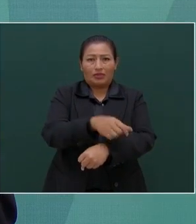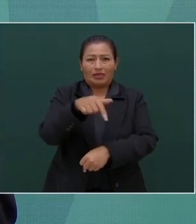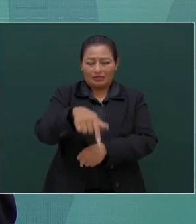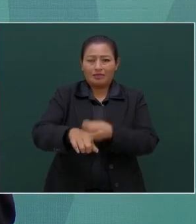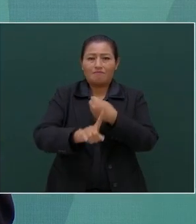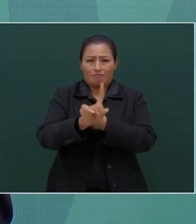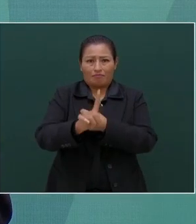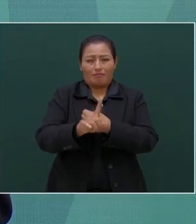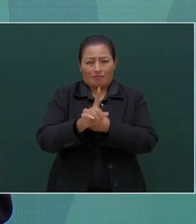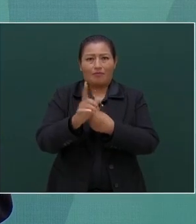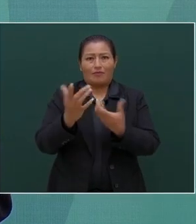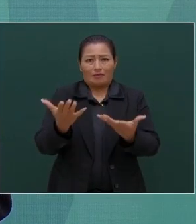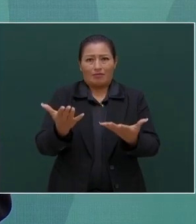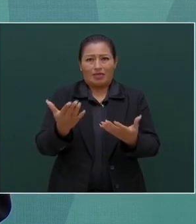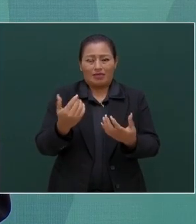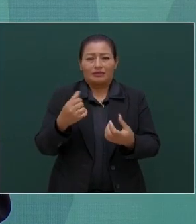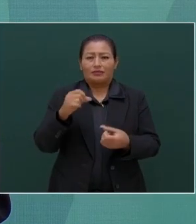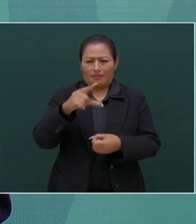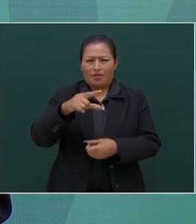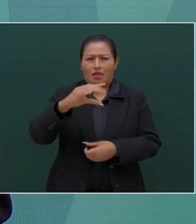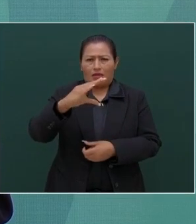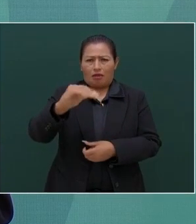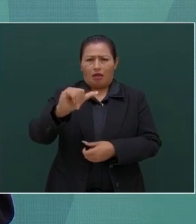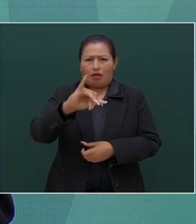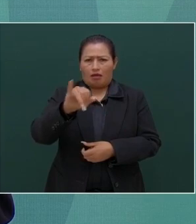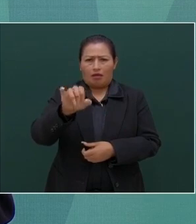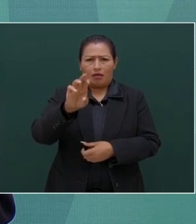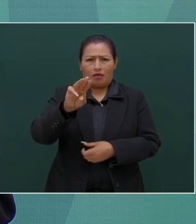Obregón y Cajem,